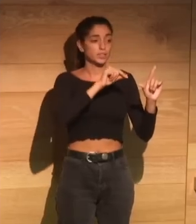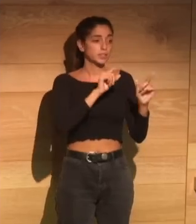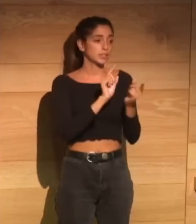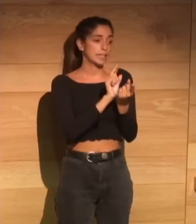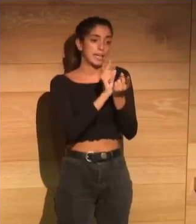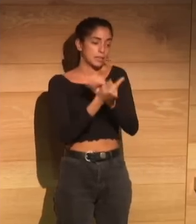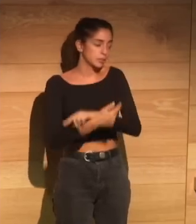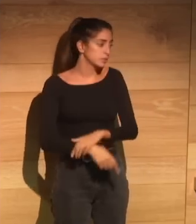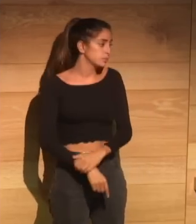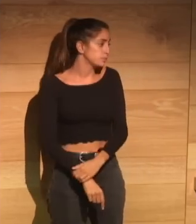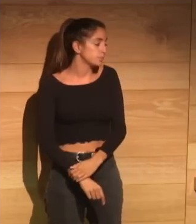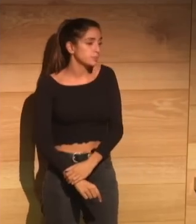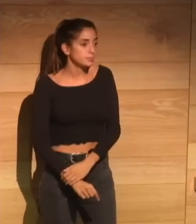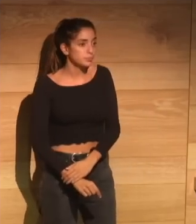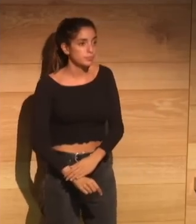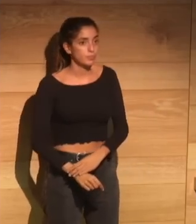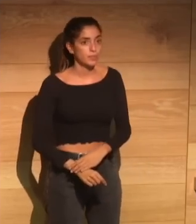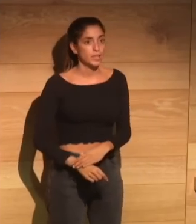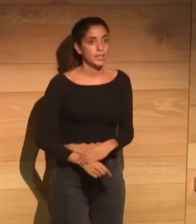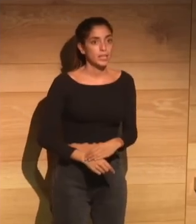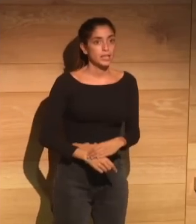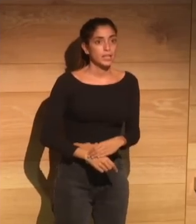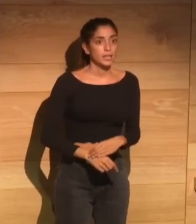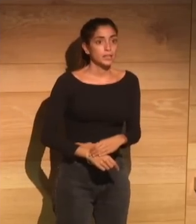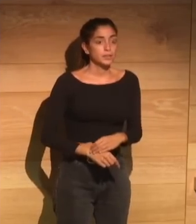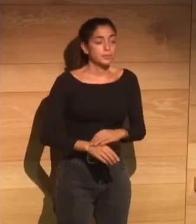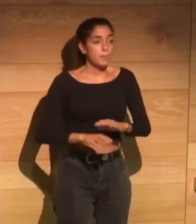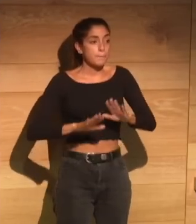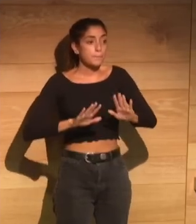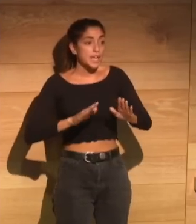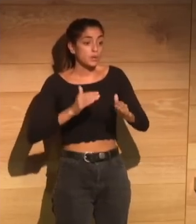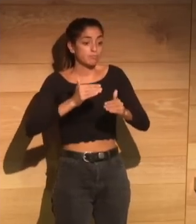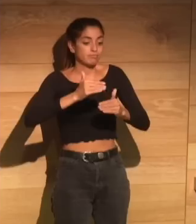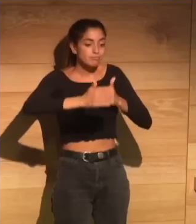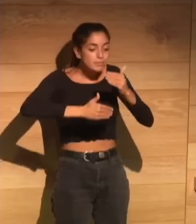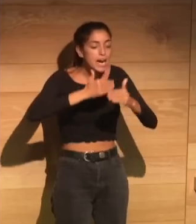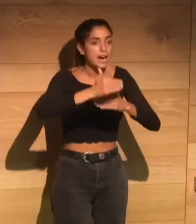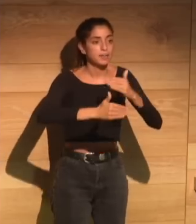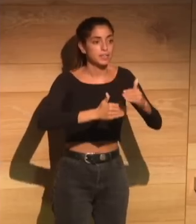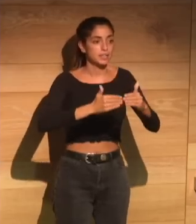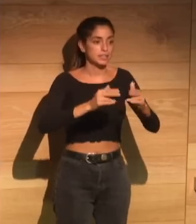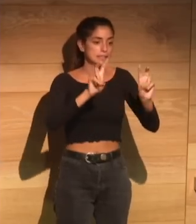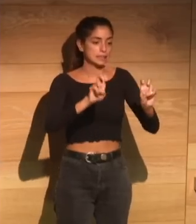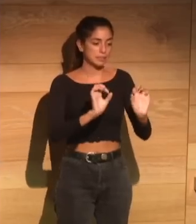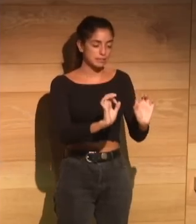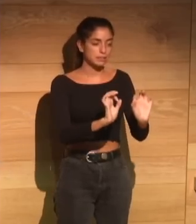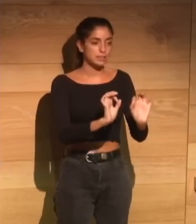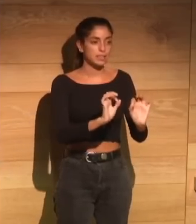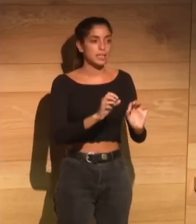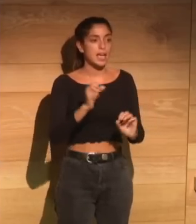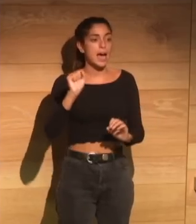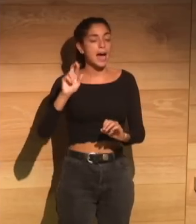Daedaleum y la comercializó sobre todo William George Horner. Pero hay un avance sobre esto que a Arturo le gusta